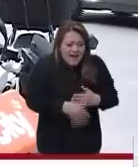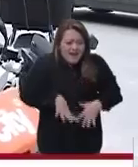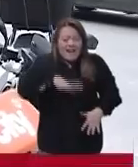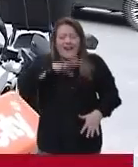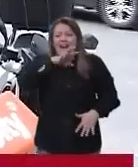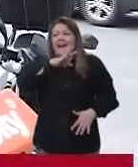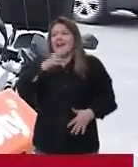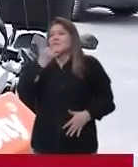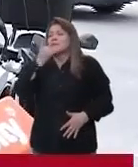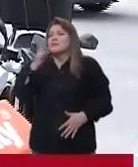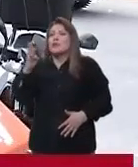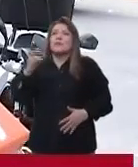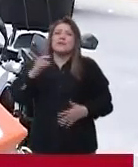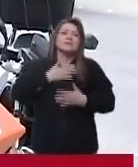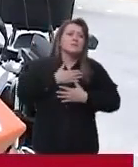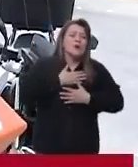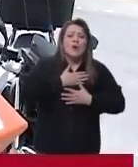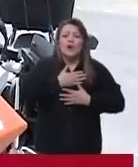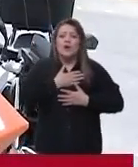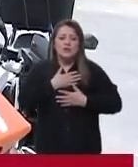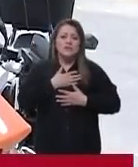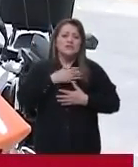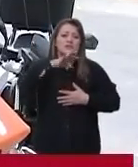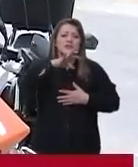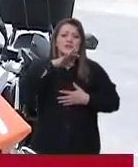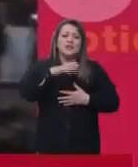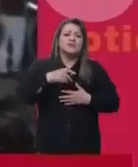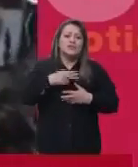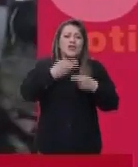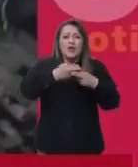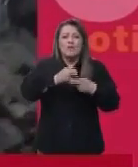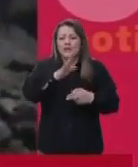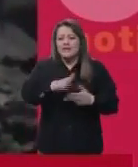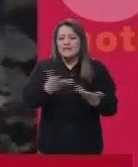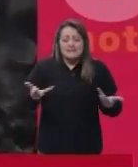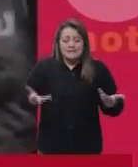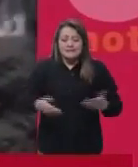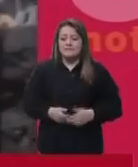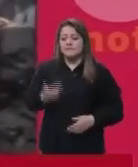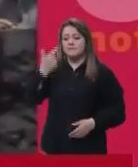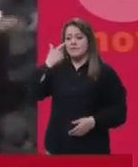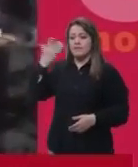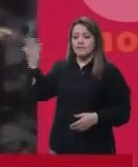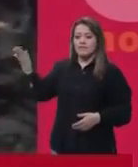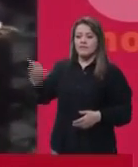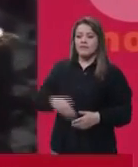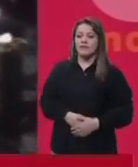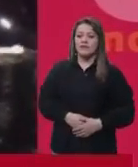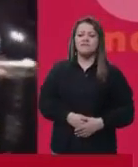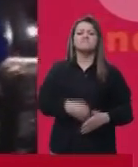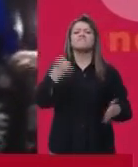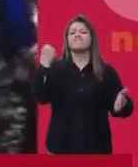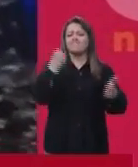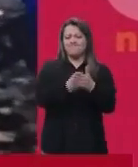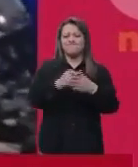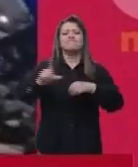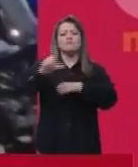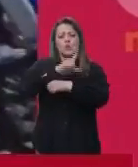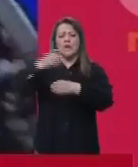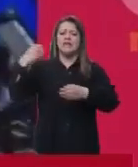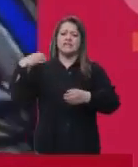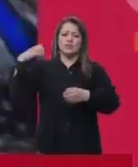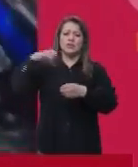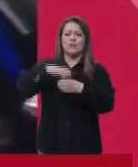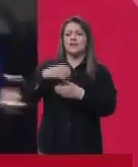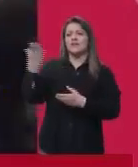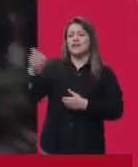a gritar y comencé a gritar, Julián. Voy a colaborar. Momentos de pánico se vivieron tras el accidente en la localidad de Ciudad